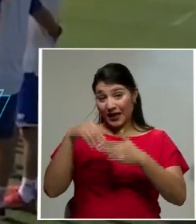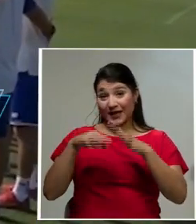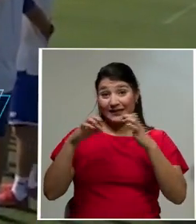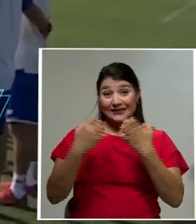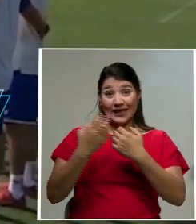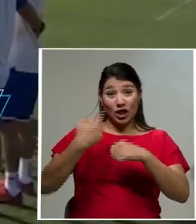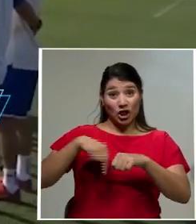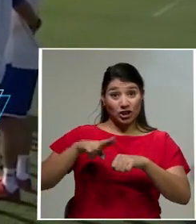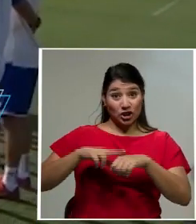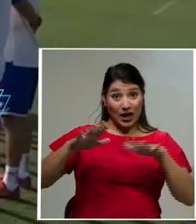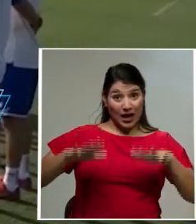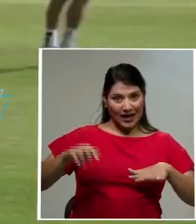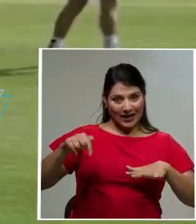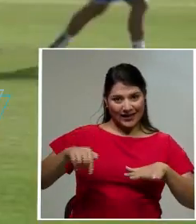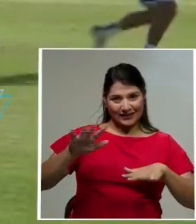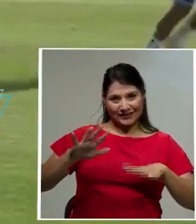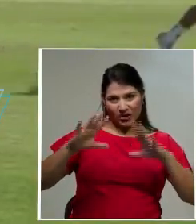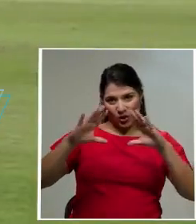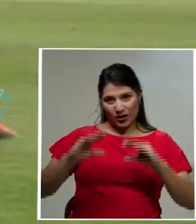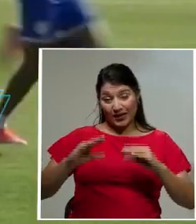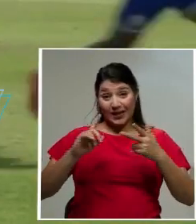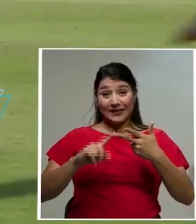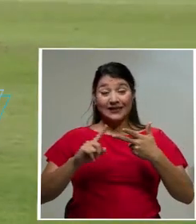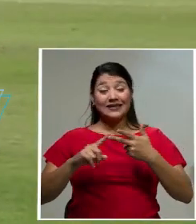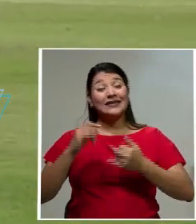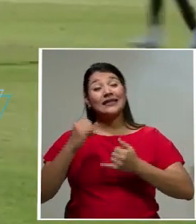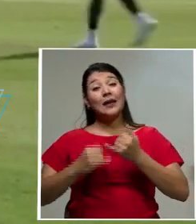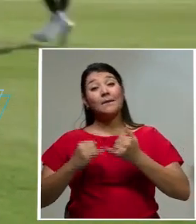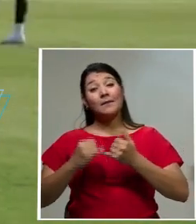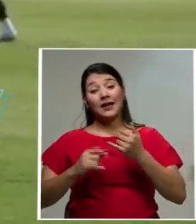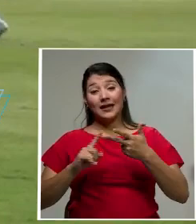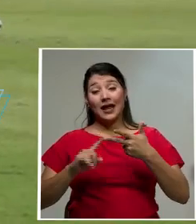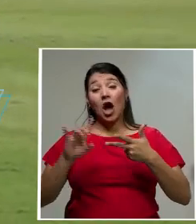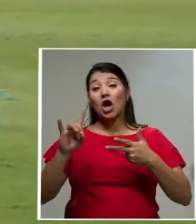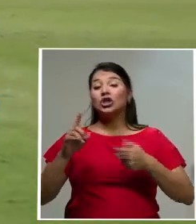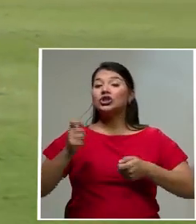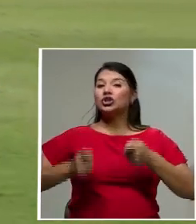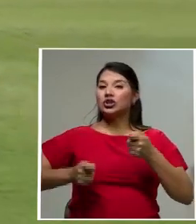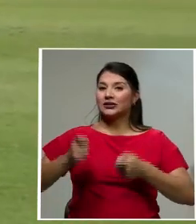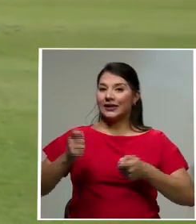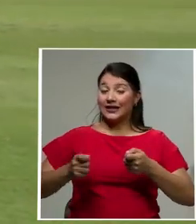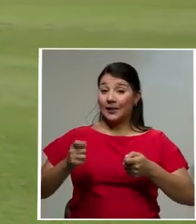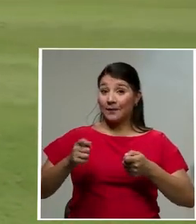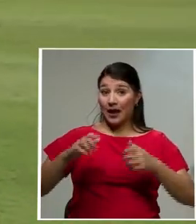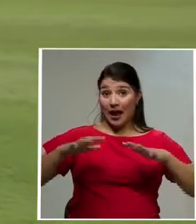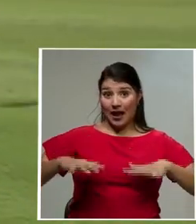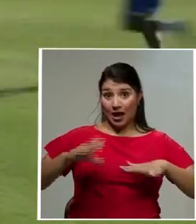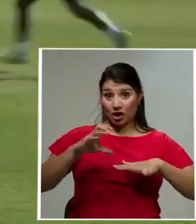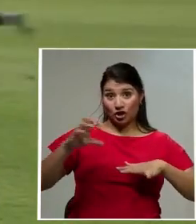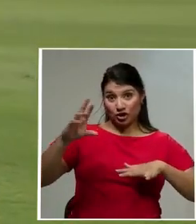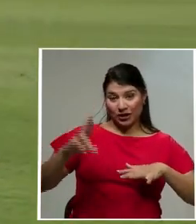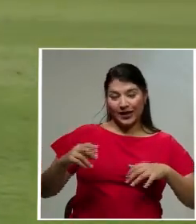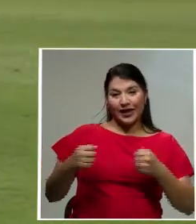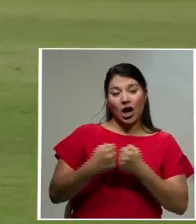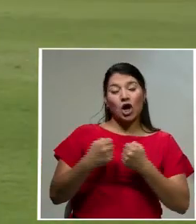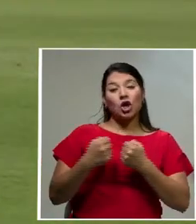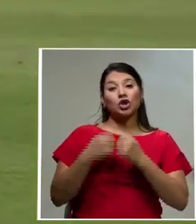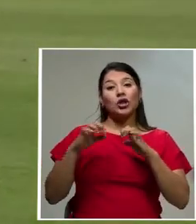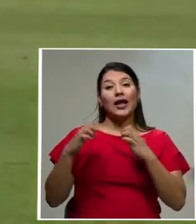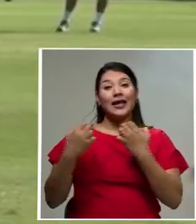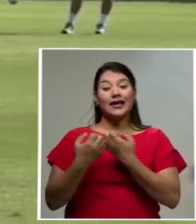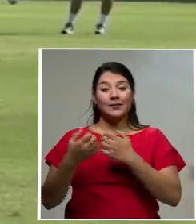las 5 de la tarde y cerrará la primera ronda de partidos el 8 de septiembre en casa ante la selección